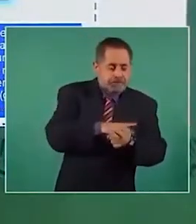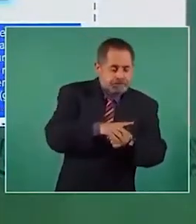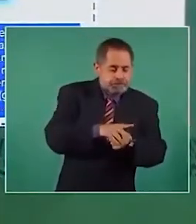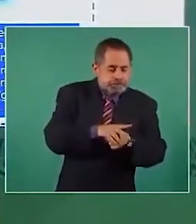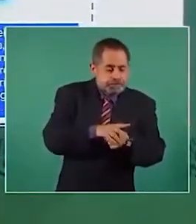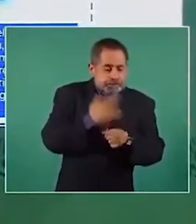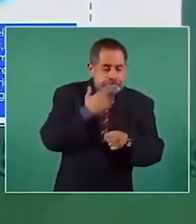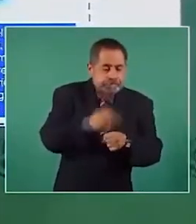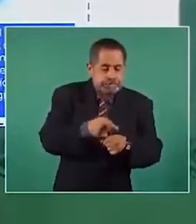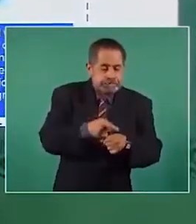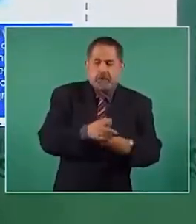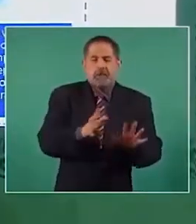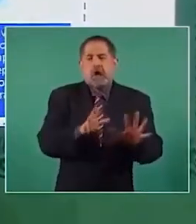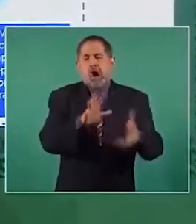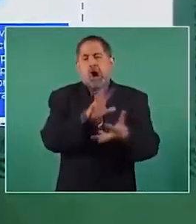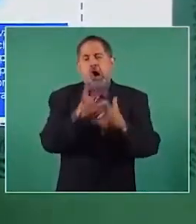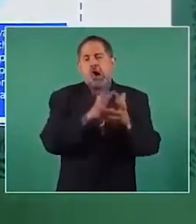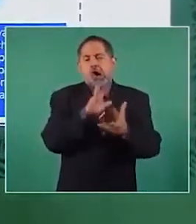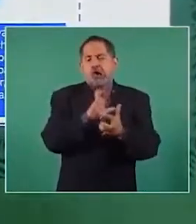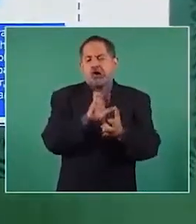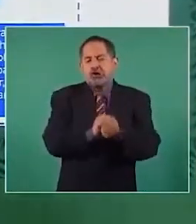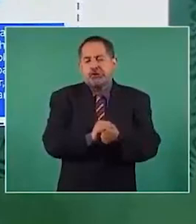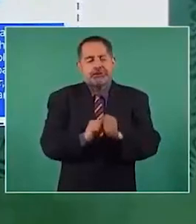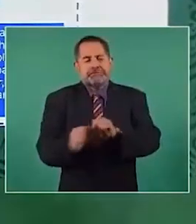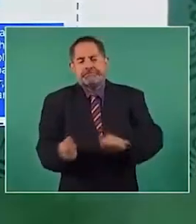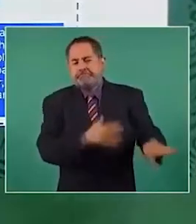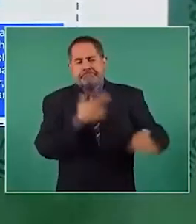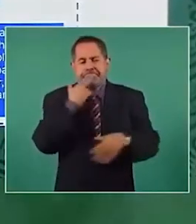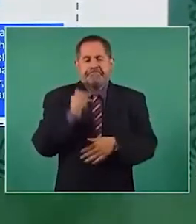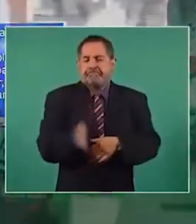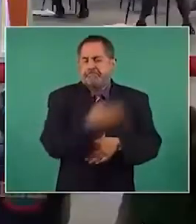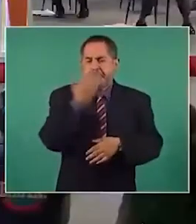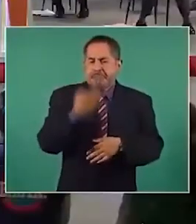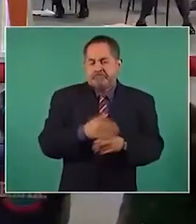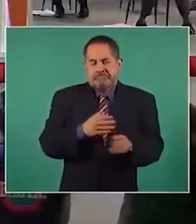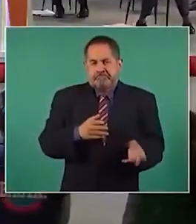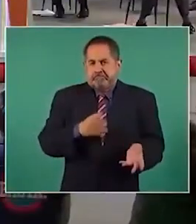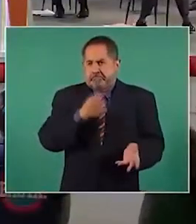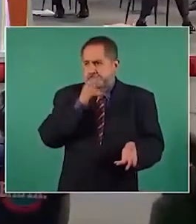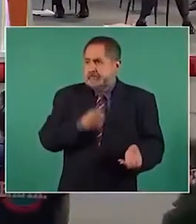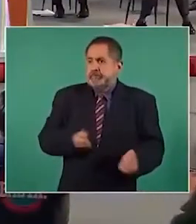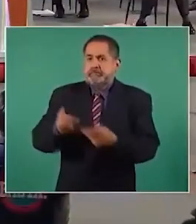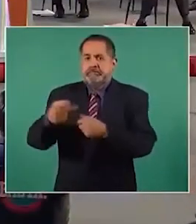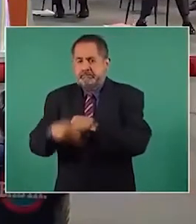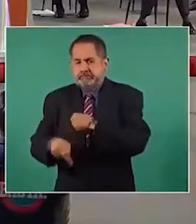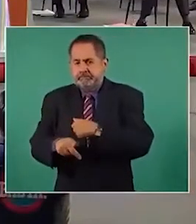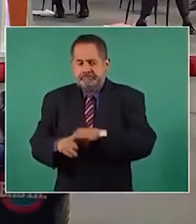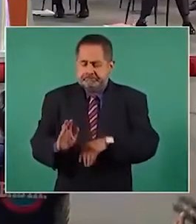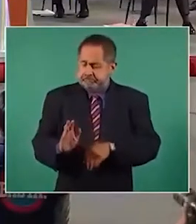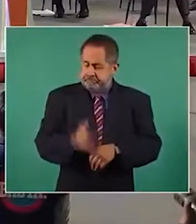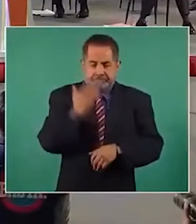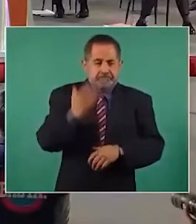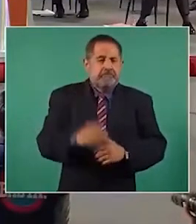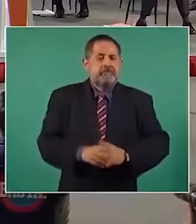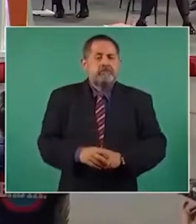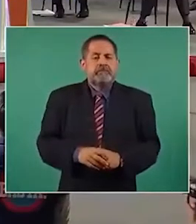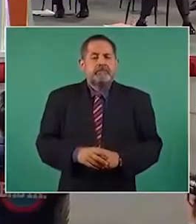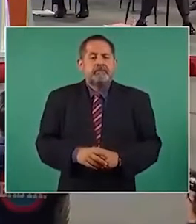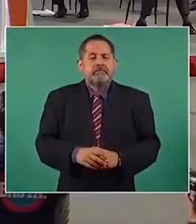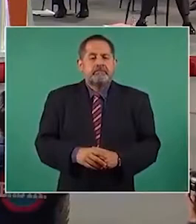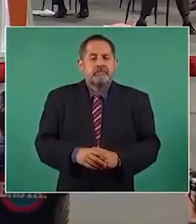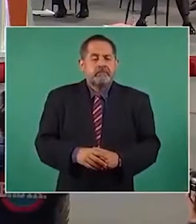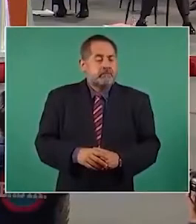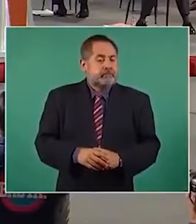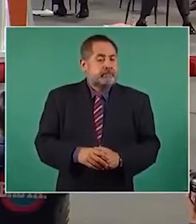pruebas son chatarrizados con el objetivo de que sacarlos de la circulación del mercado.